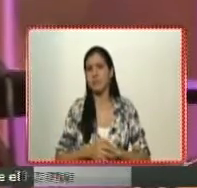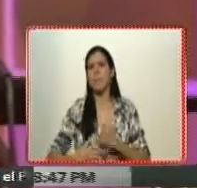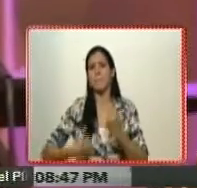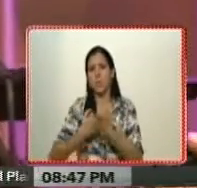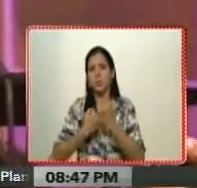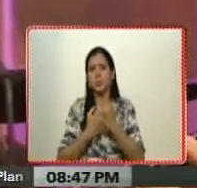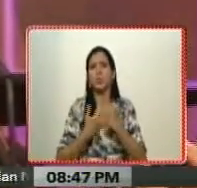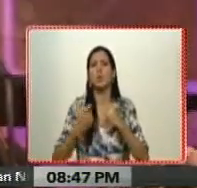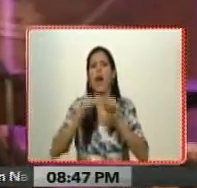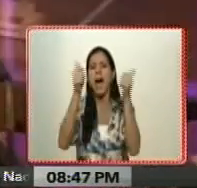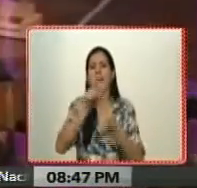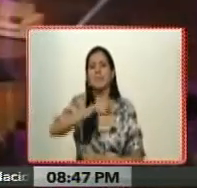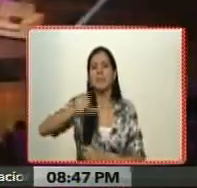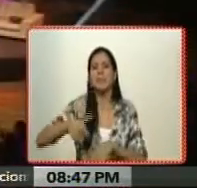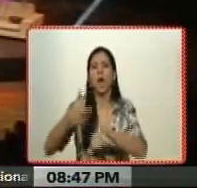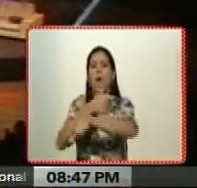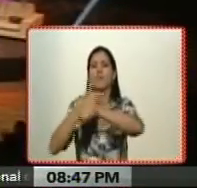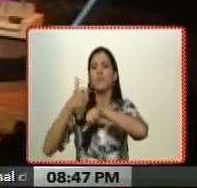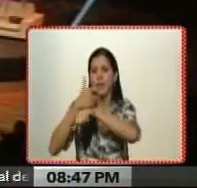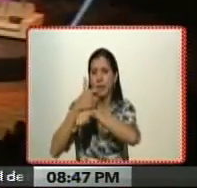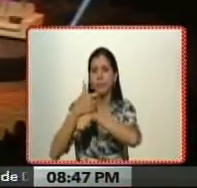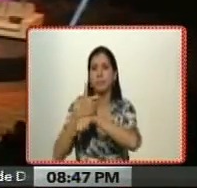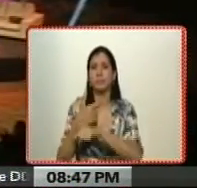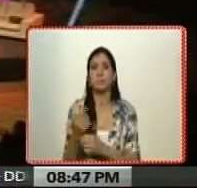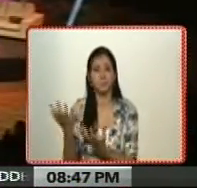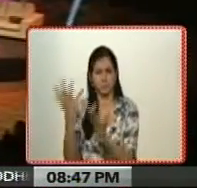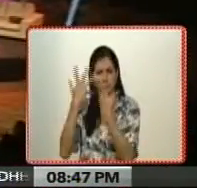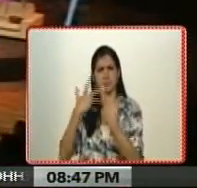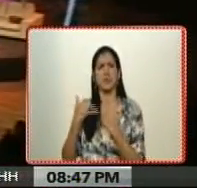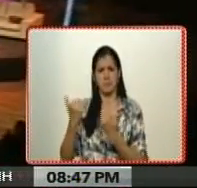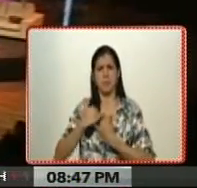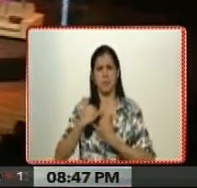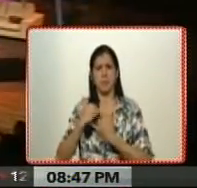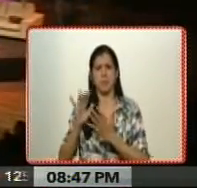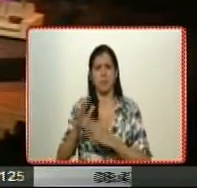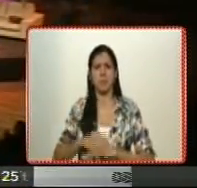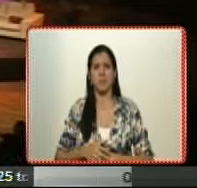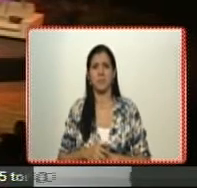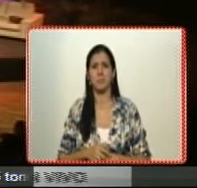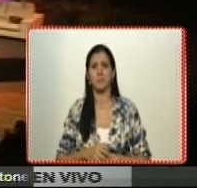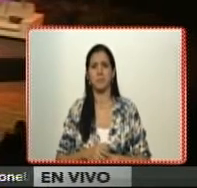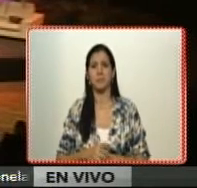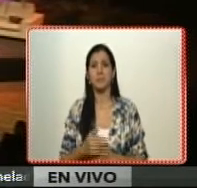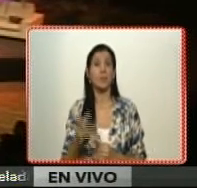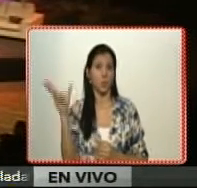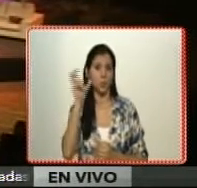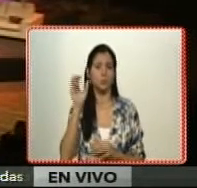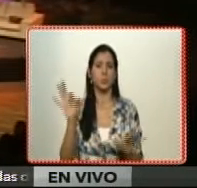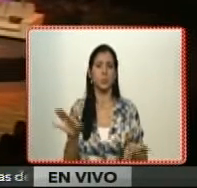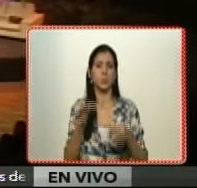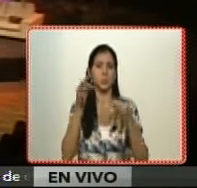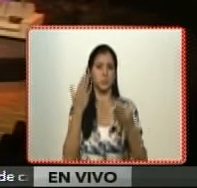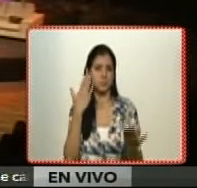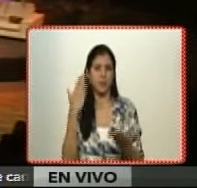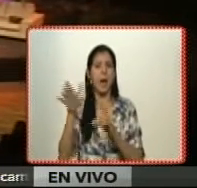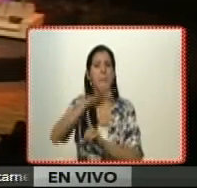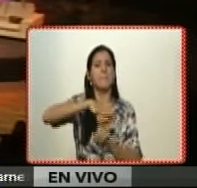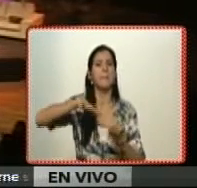proyección al talento nacional, pero vamos a dejar que nuestros amigos en casa también puedan disfrutar del concierto con el siguiente audio ambiente.